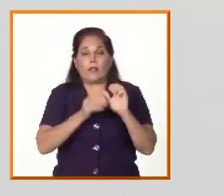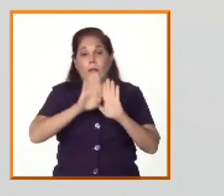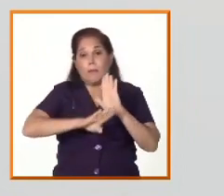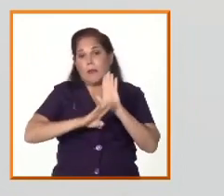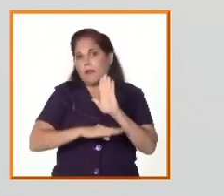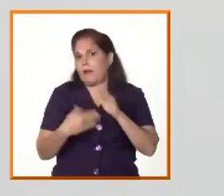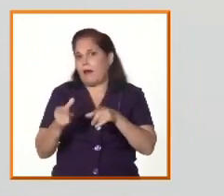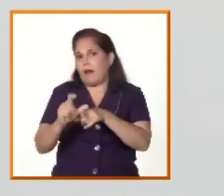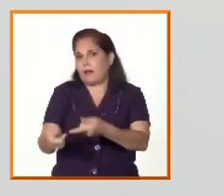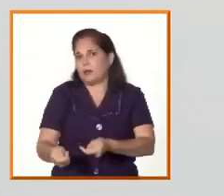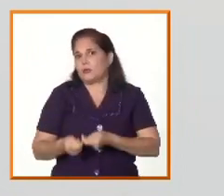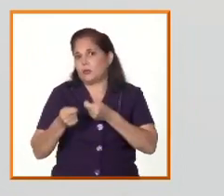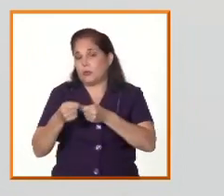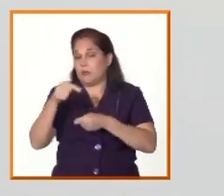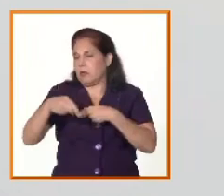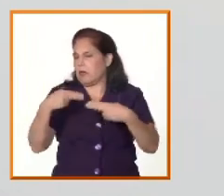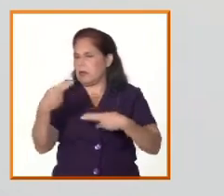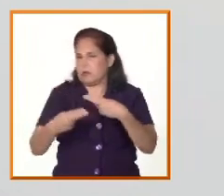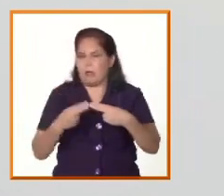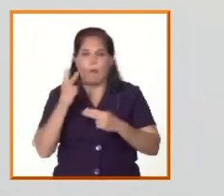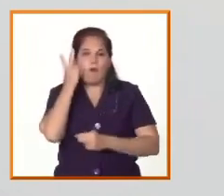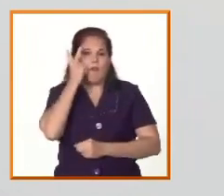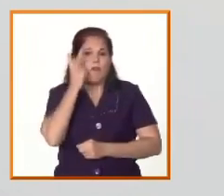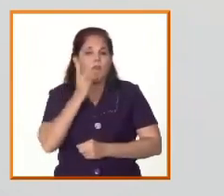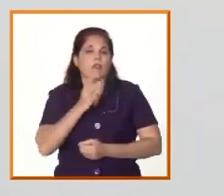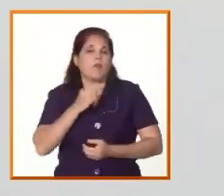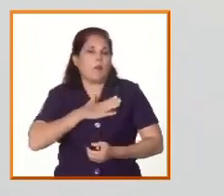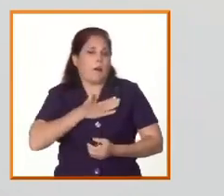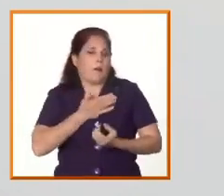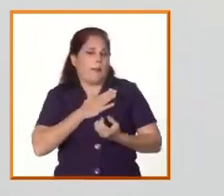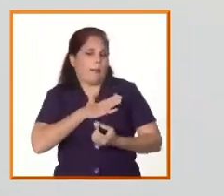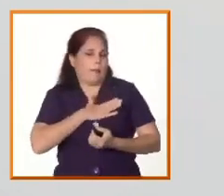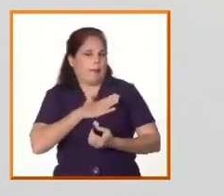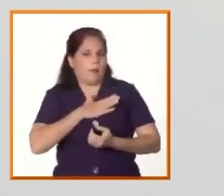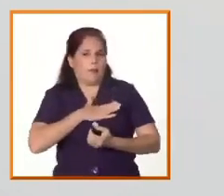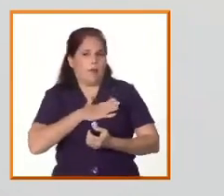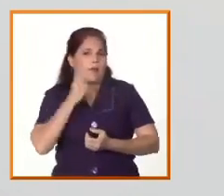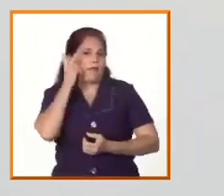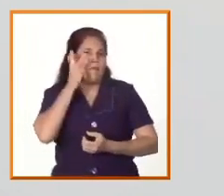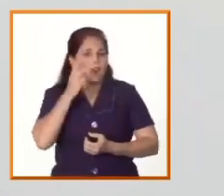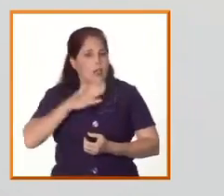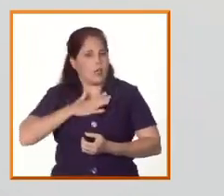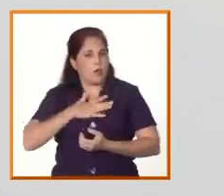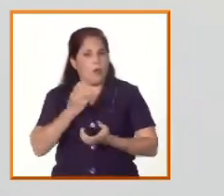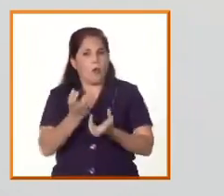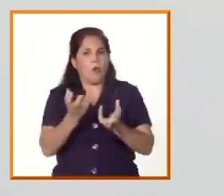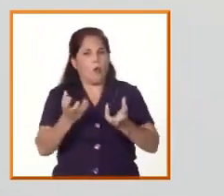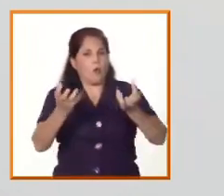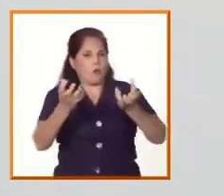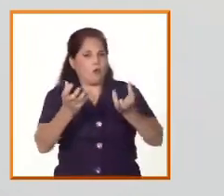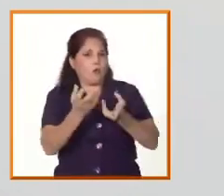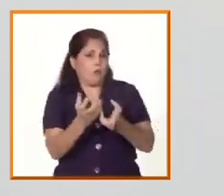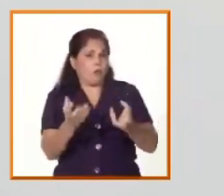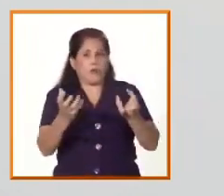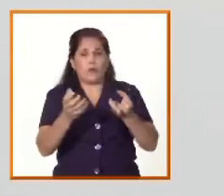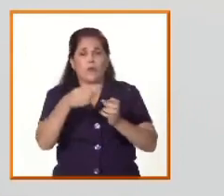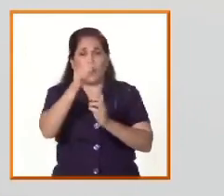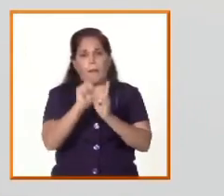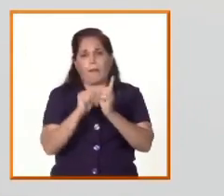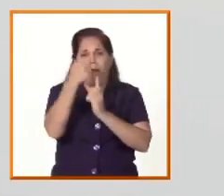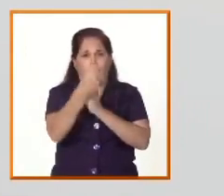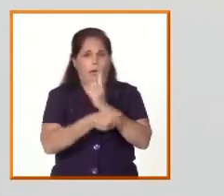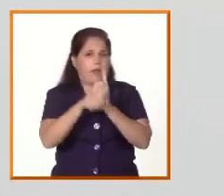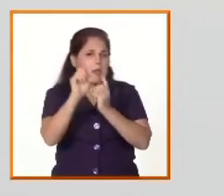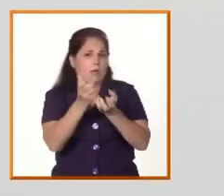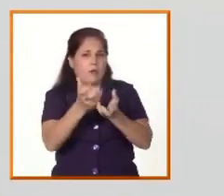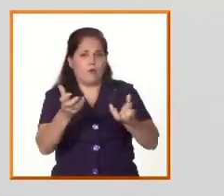agri y Hoy estamos desarrollando un nivel de vinos casero si de vino de vino casero no de vino de fruta de maíz de frutas